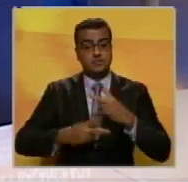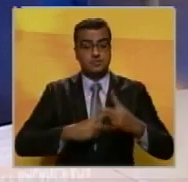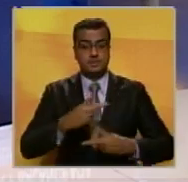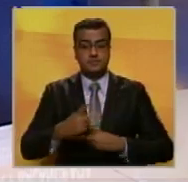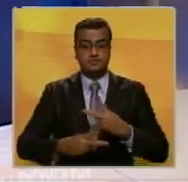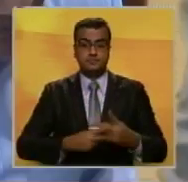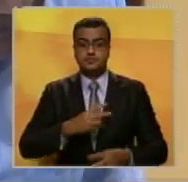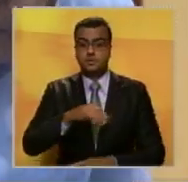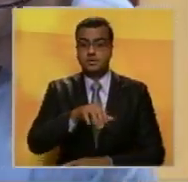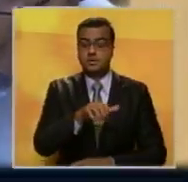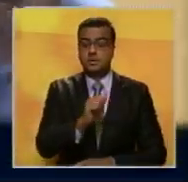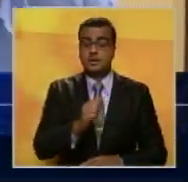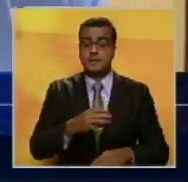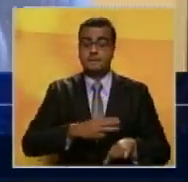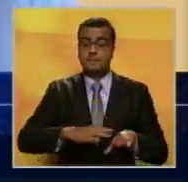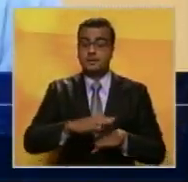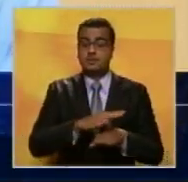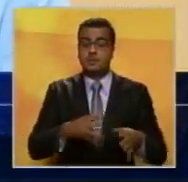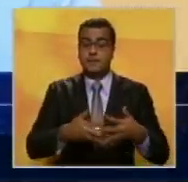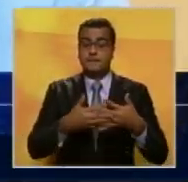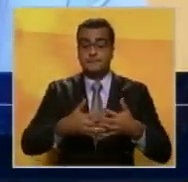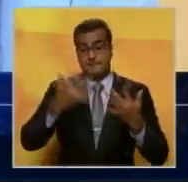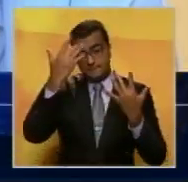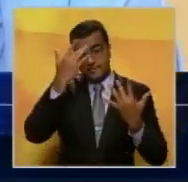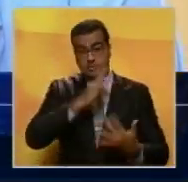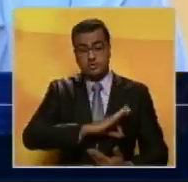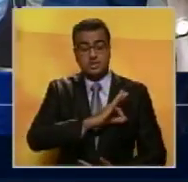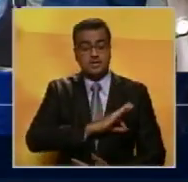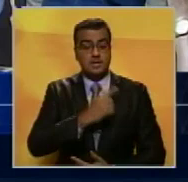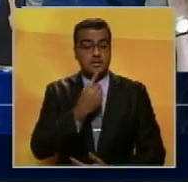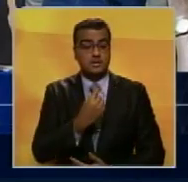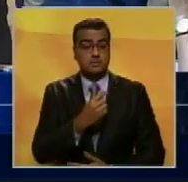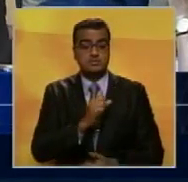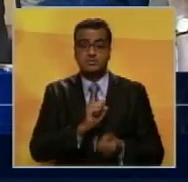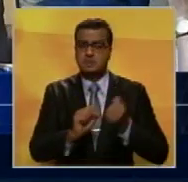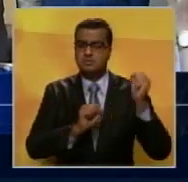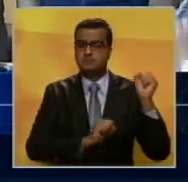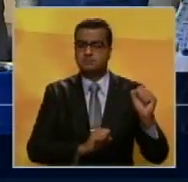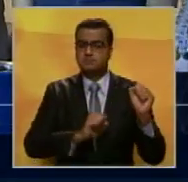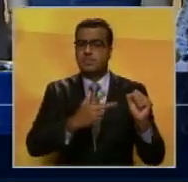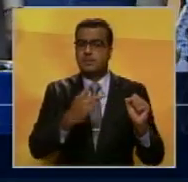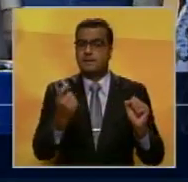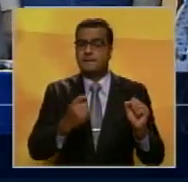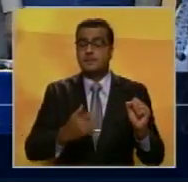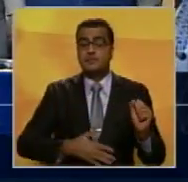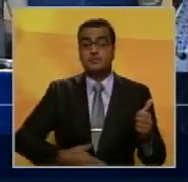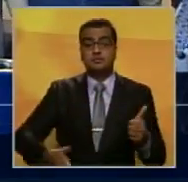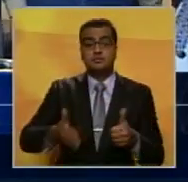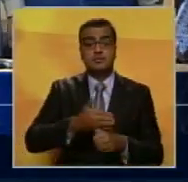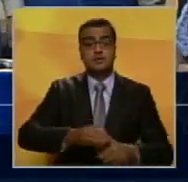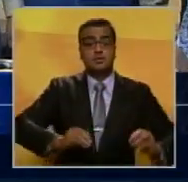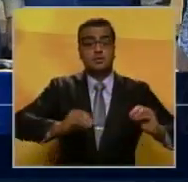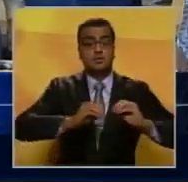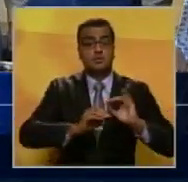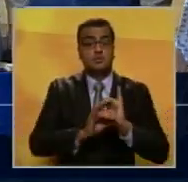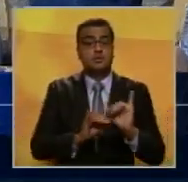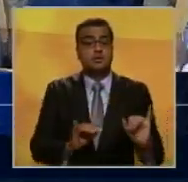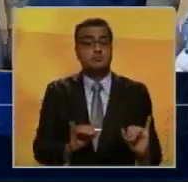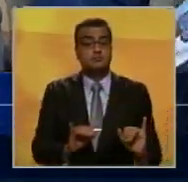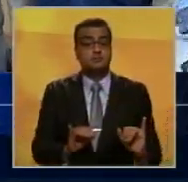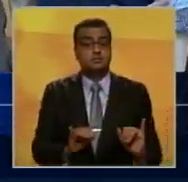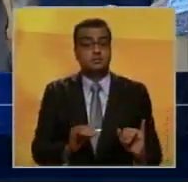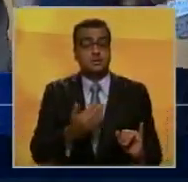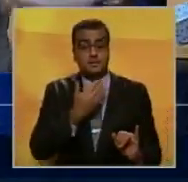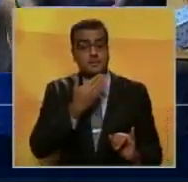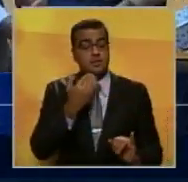productividad. Juan Arias, ministro de Empresas Básicas, Estratégicas y Socialistas, destacó que sin protestas y en 3 meses se logró llegar al acuerdo final que dinamizará